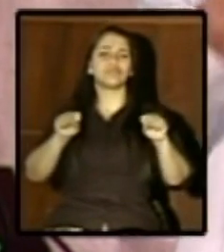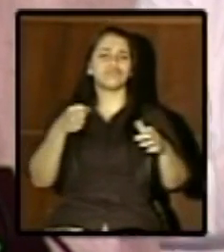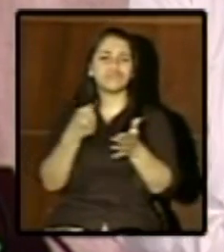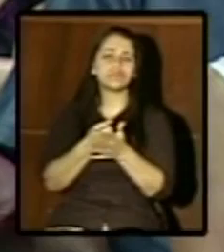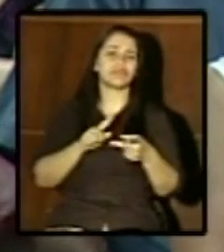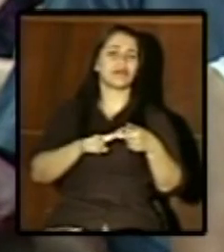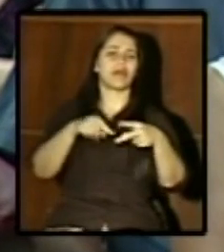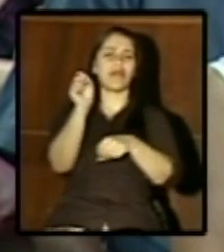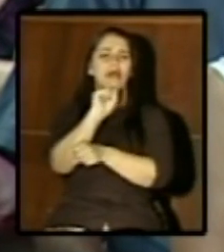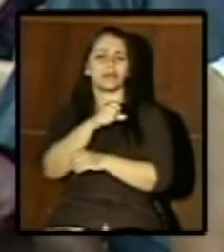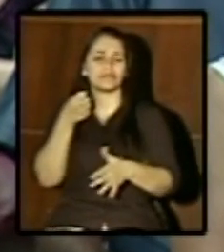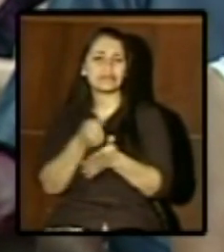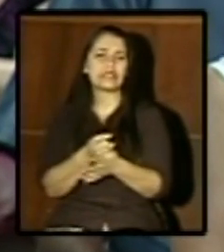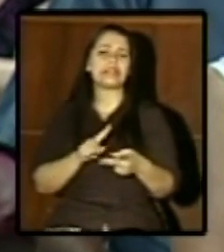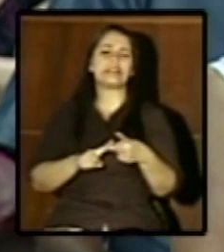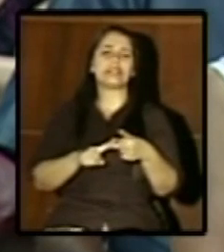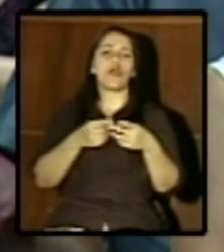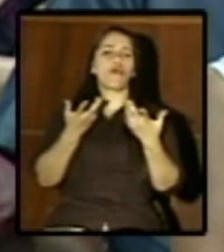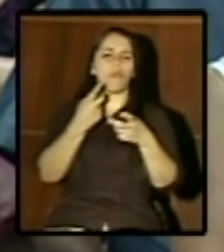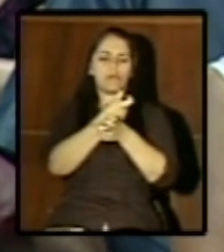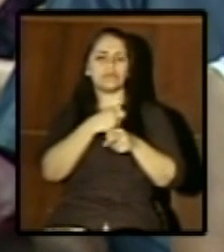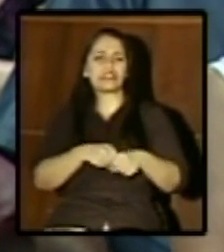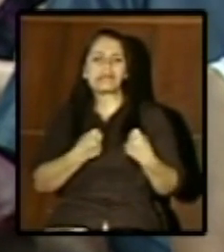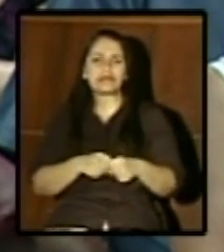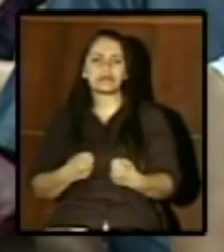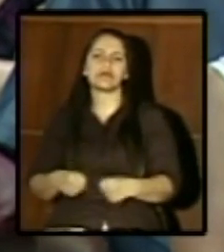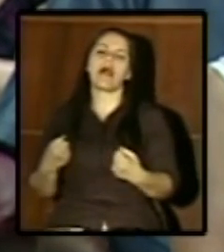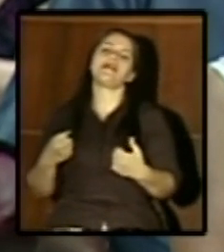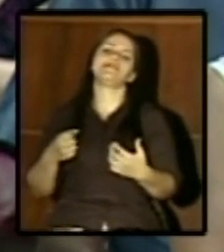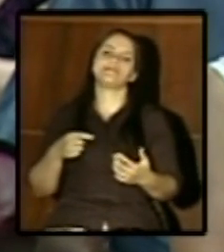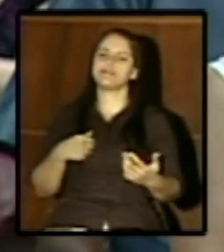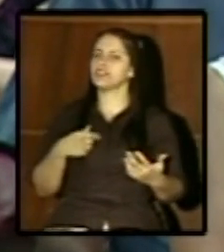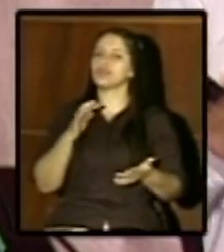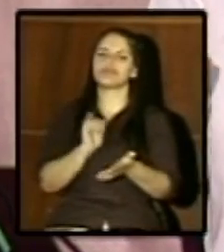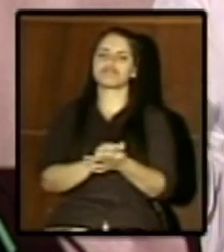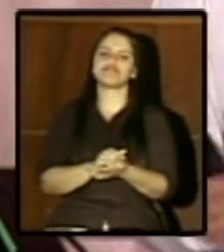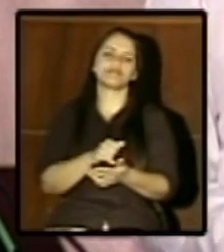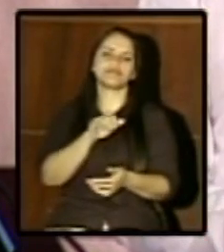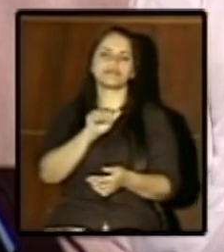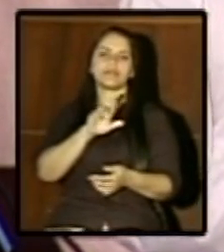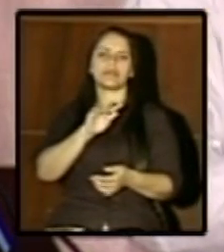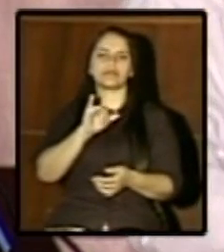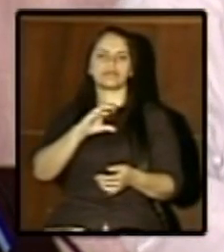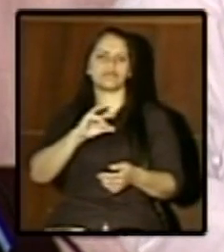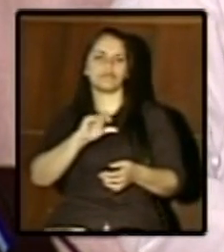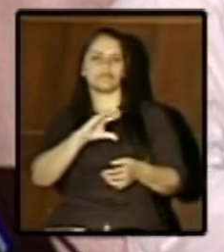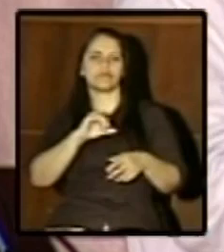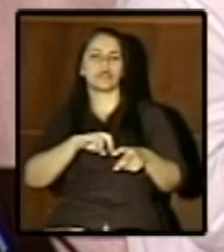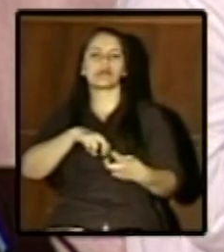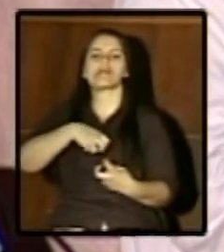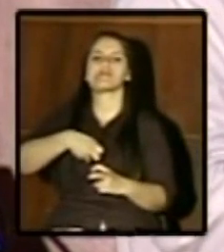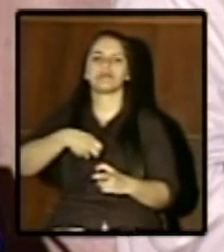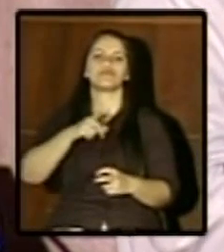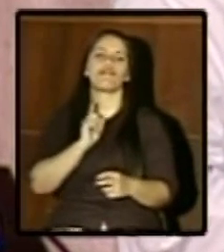severos, sobre todo accidentes automovilísticos, en moto, vemos destrucciones articulares y pacientes que rápidamente quedan con una